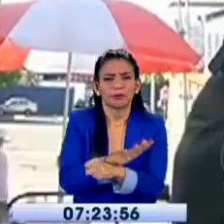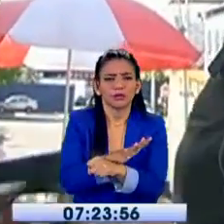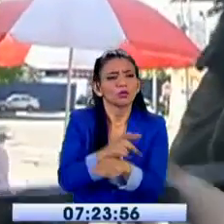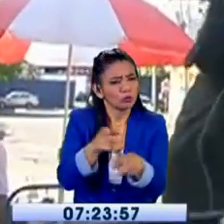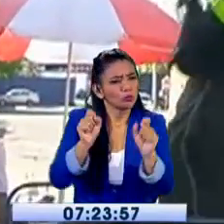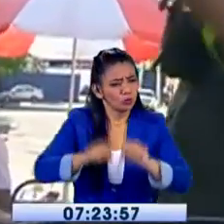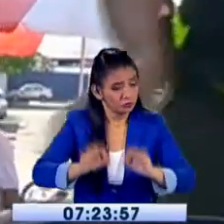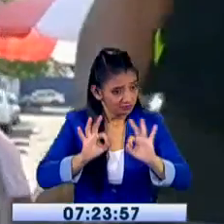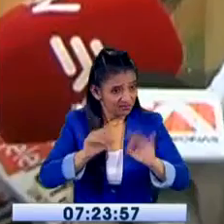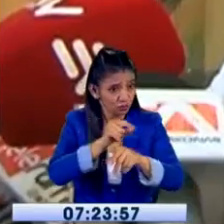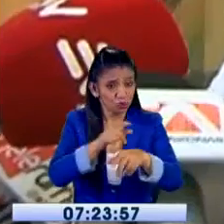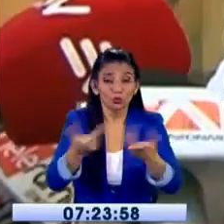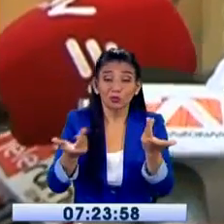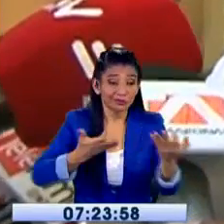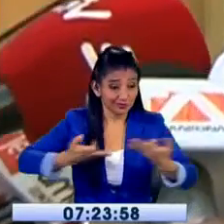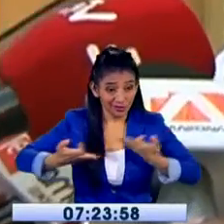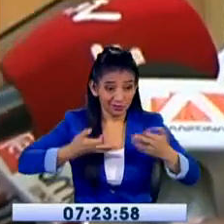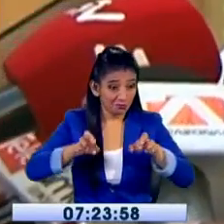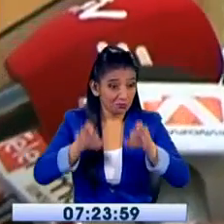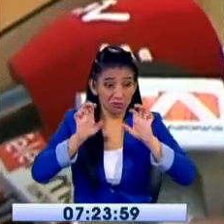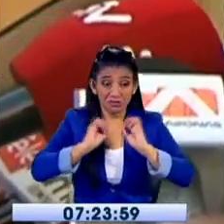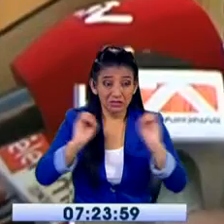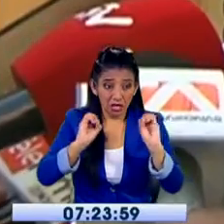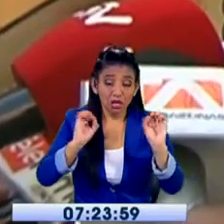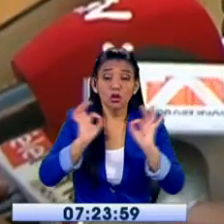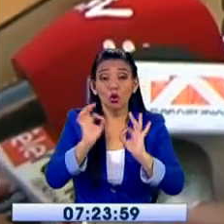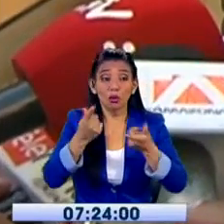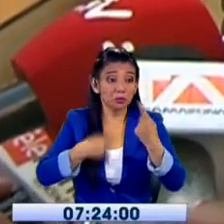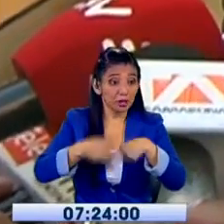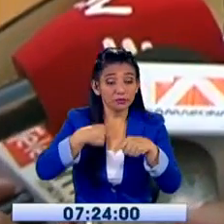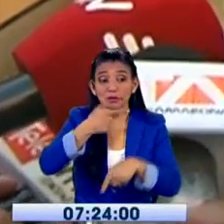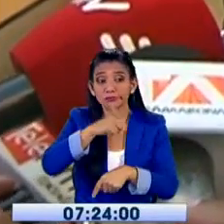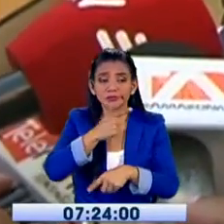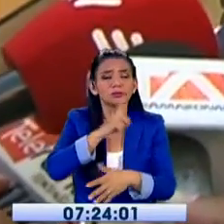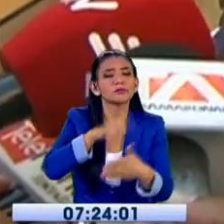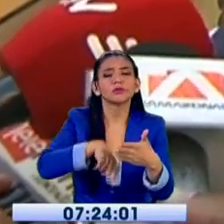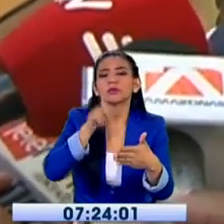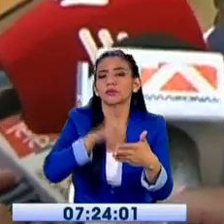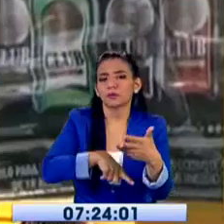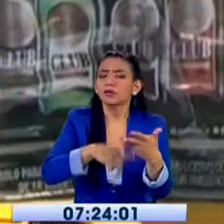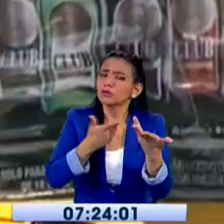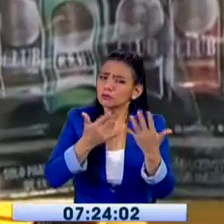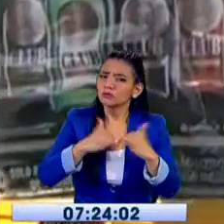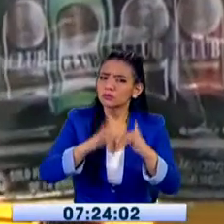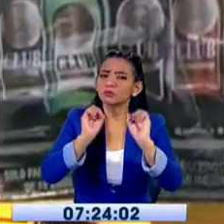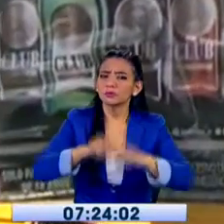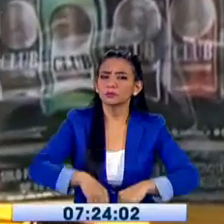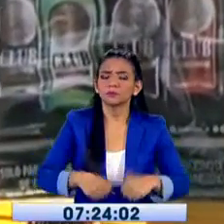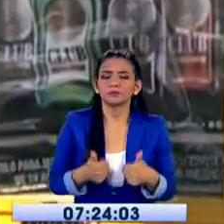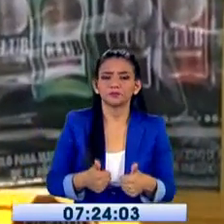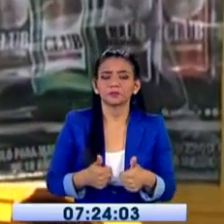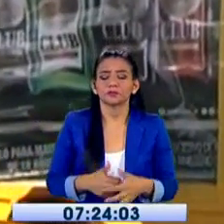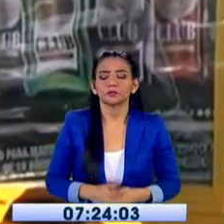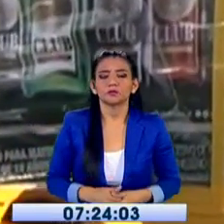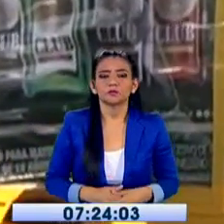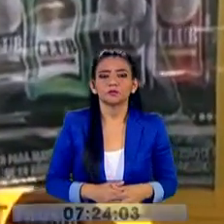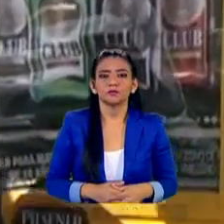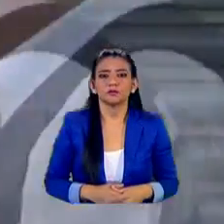regularicen su situación y más que nada no a la venta de alcohol en el Cerro Las Cabras tampoco. Informó Julio César